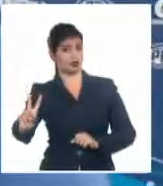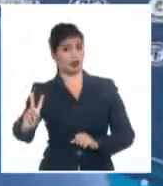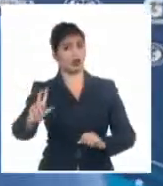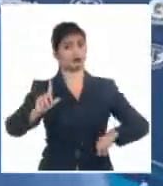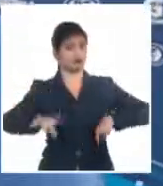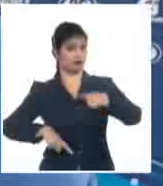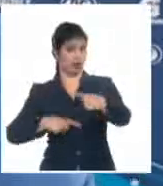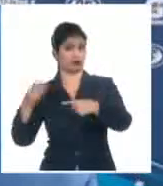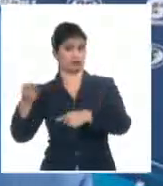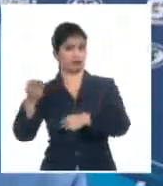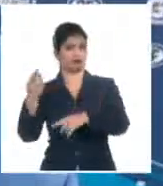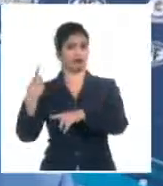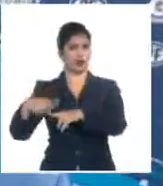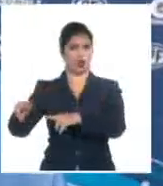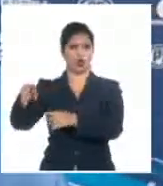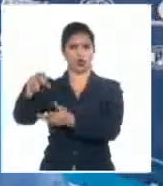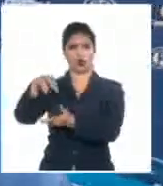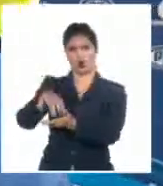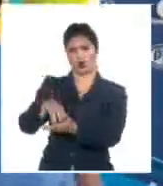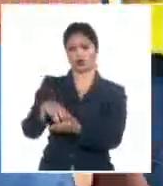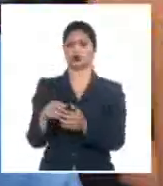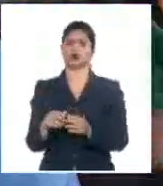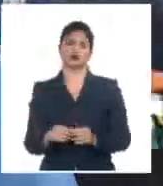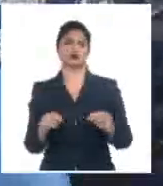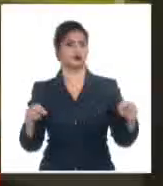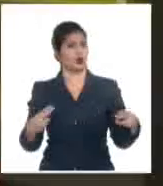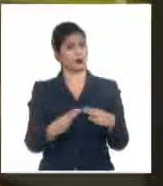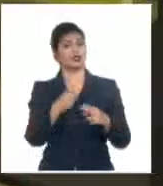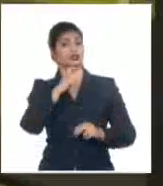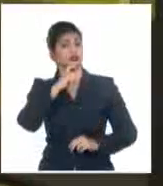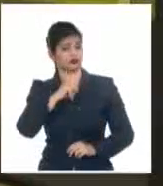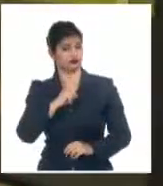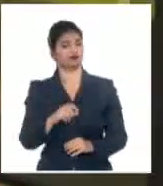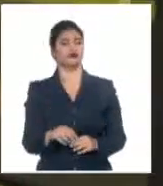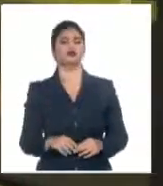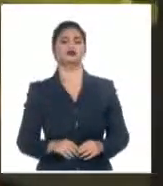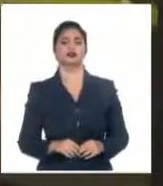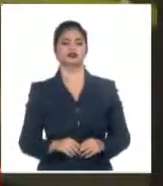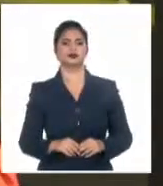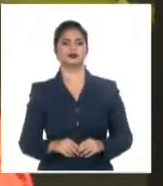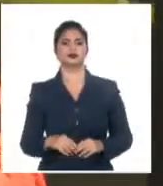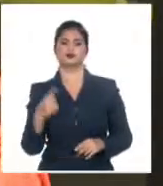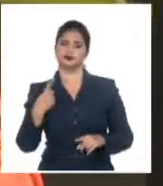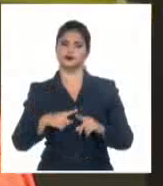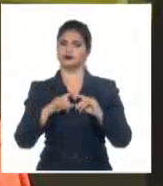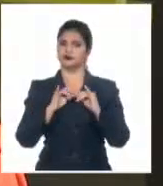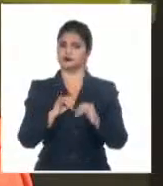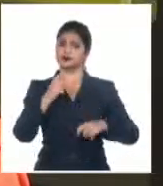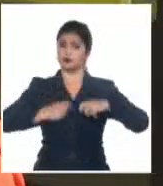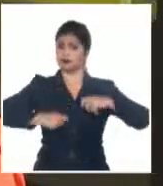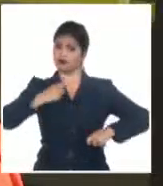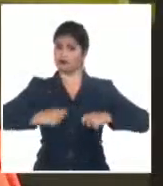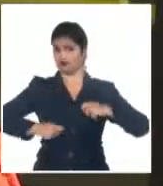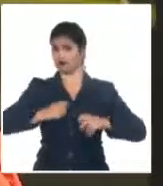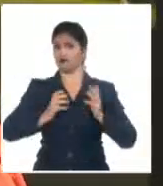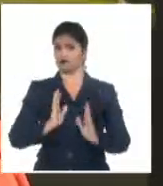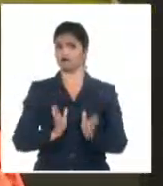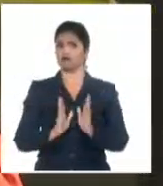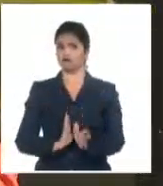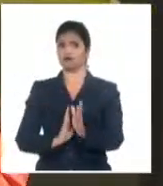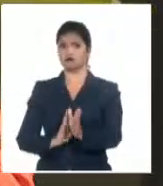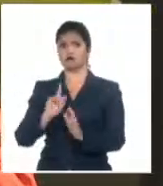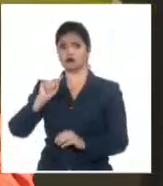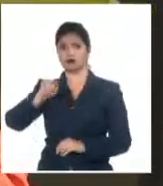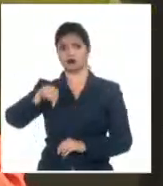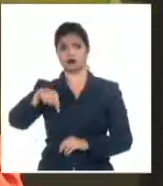último lanzamiento. Pues, sí fue una competencia muy, muy fuerte. Bueno, el atletismo continuará mañana. Por supuesto, recuerden